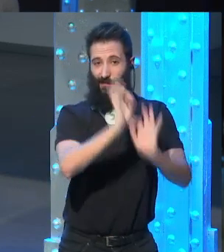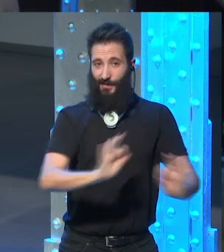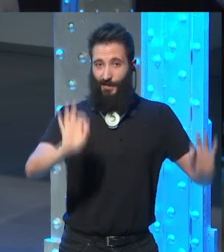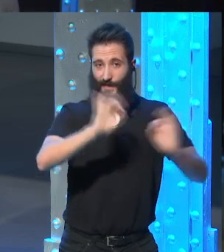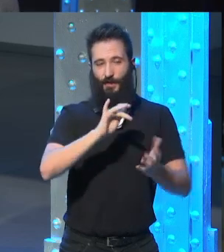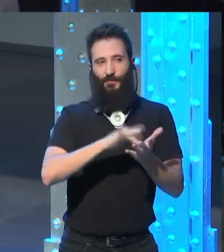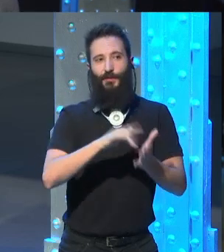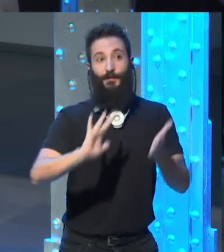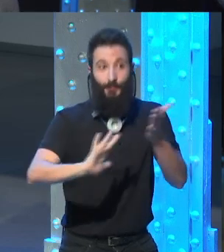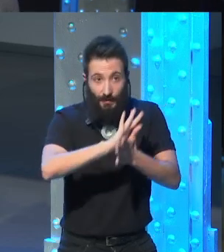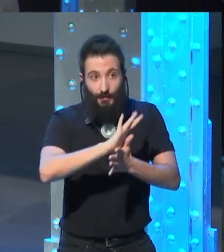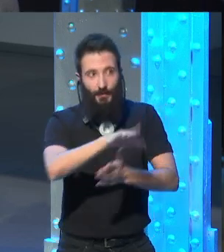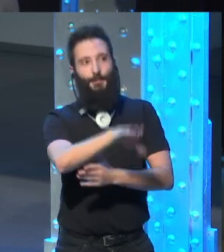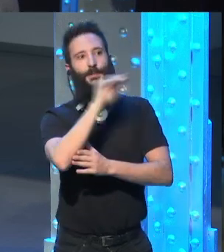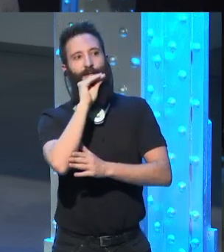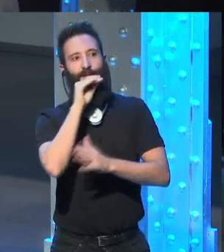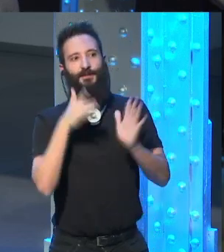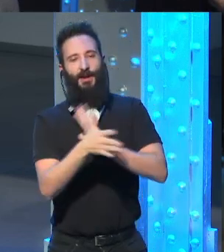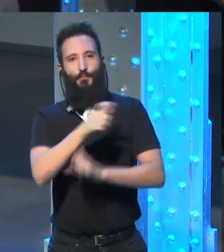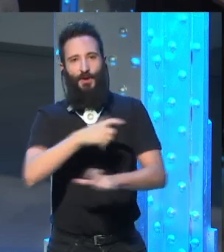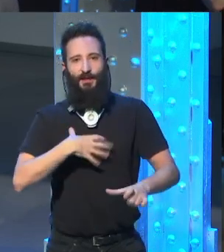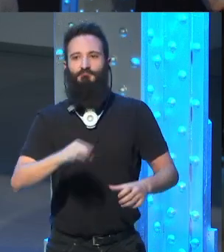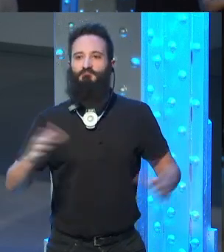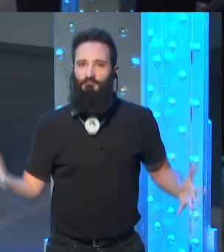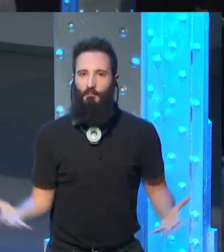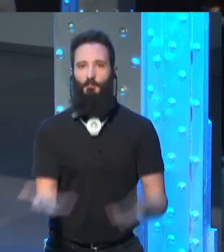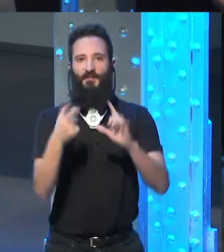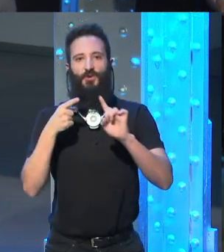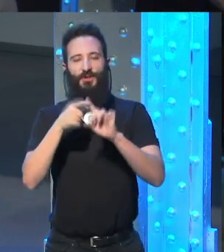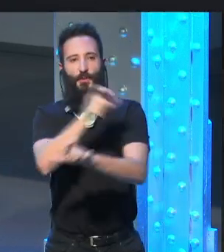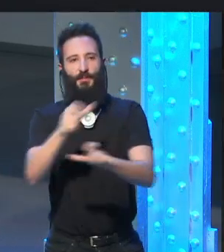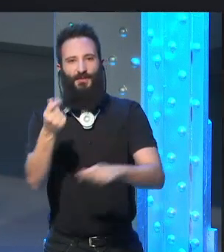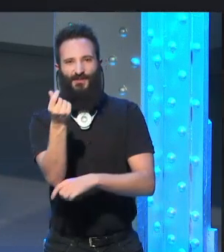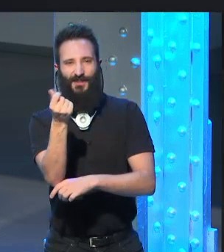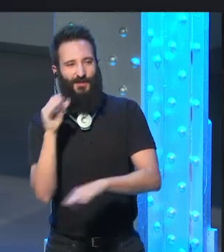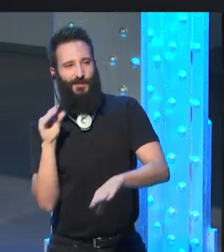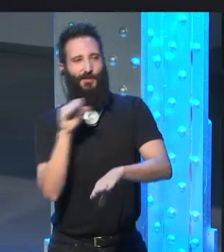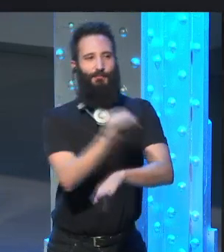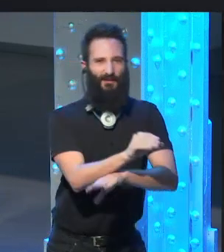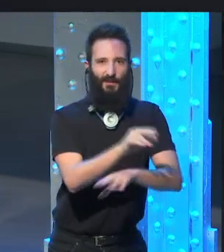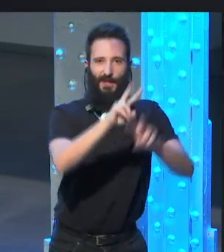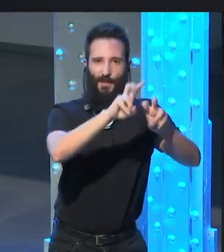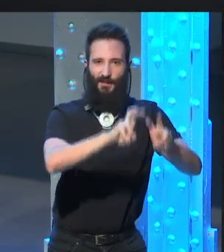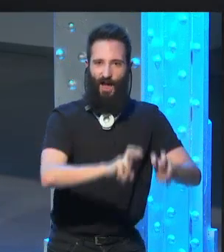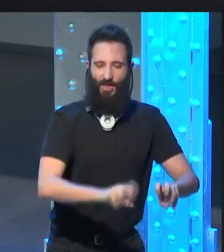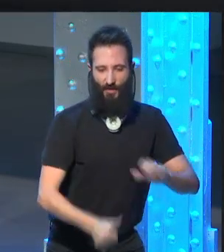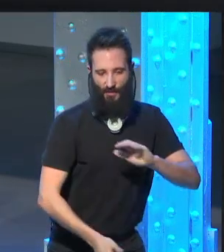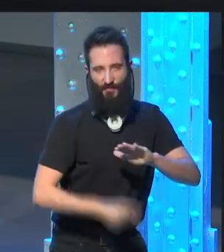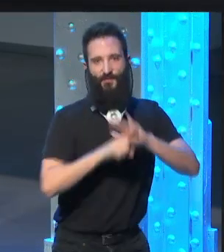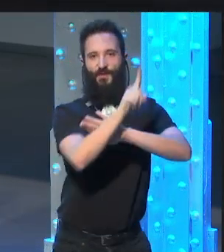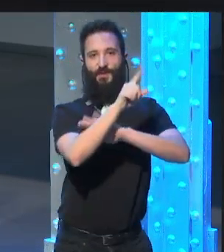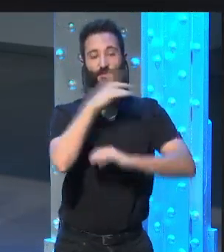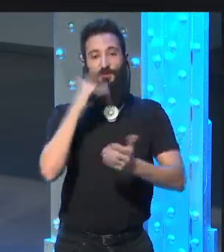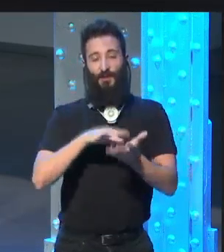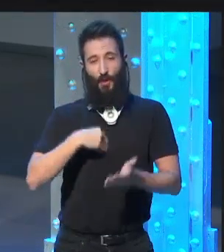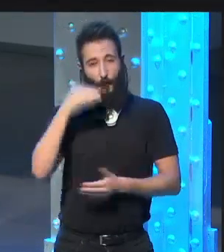una vez las entienden, quizá empuje esta sociedad para que se invierta más en sacar adelante esa investigación, ¿no? Por eso yo